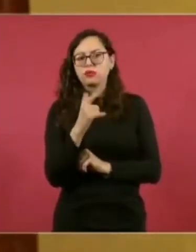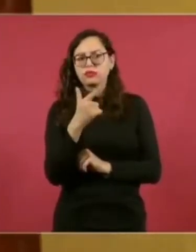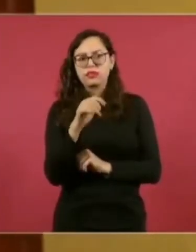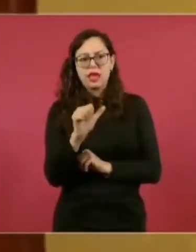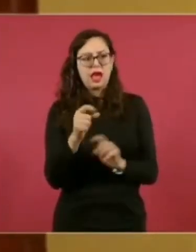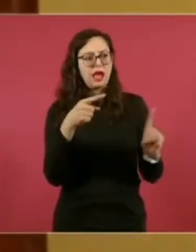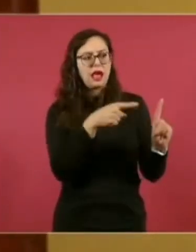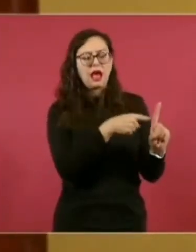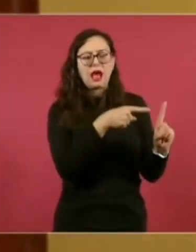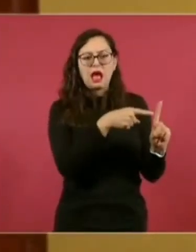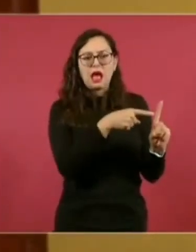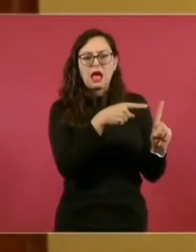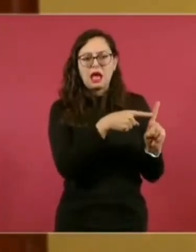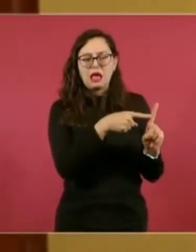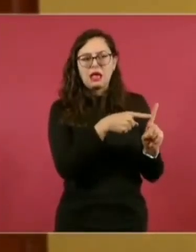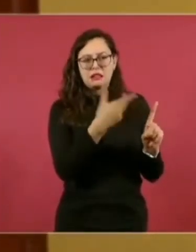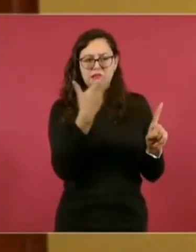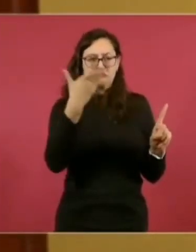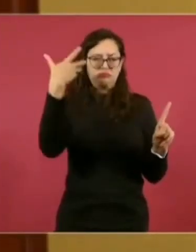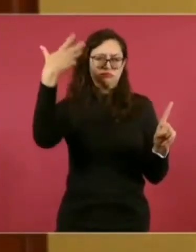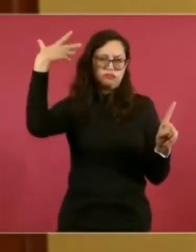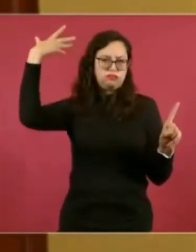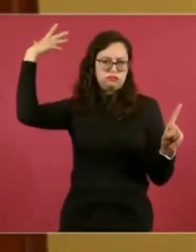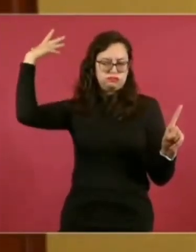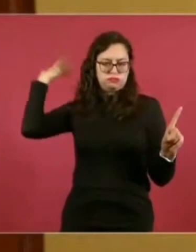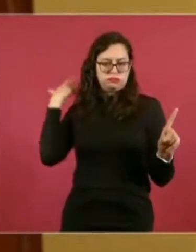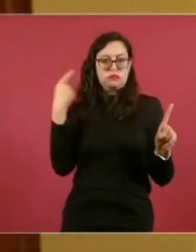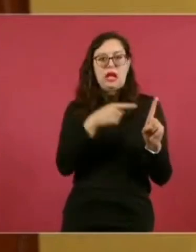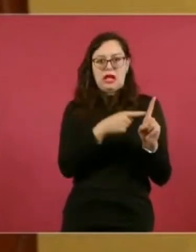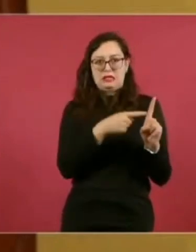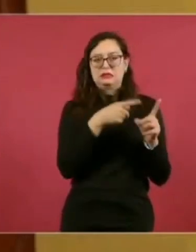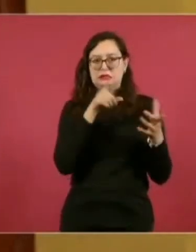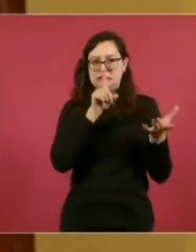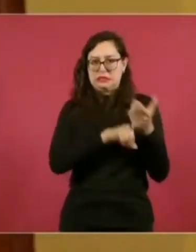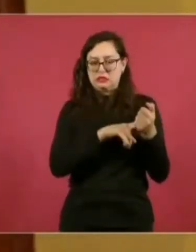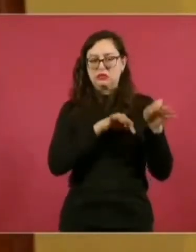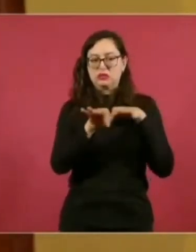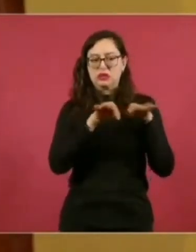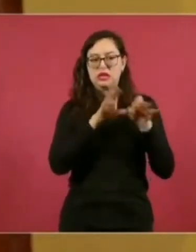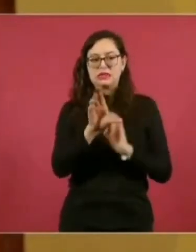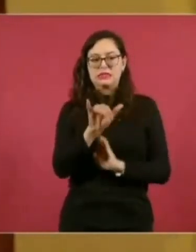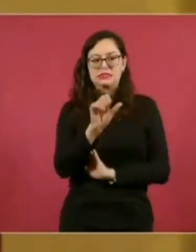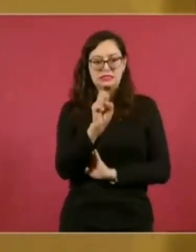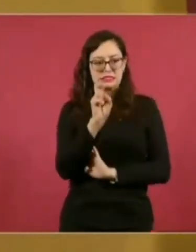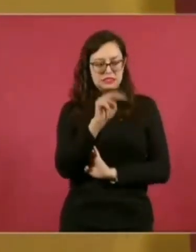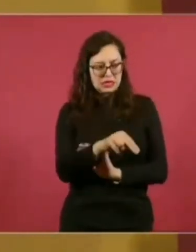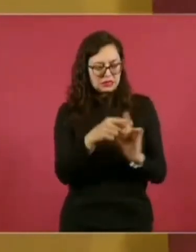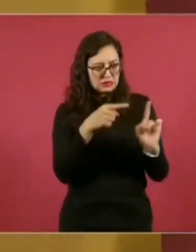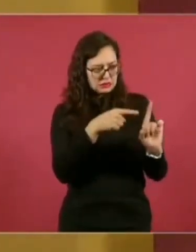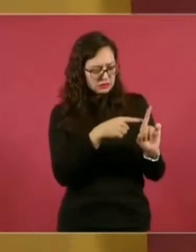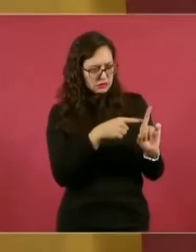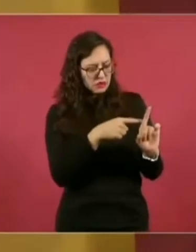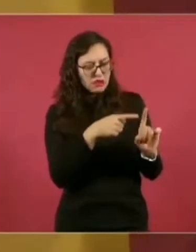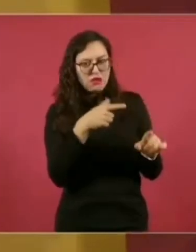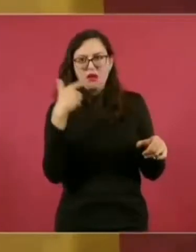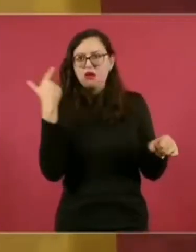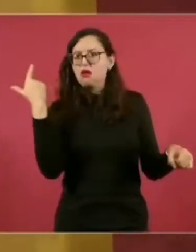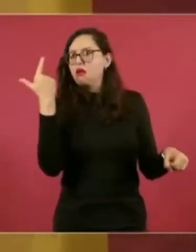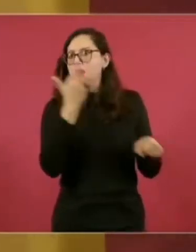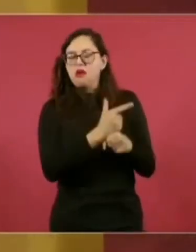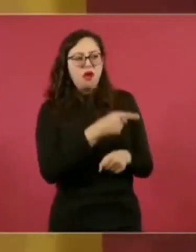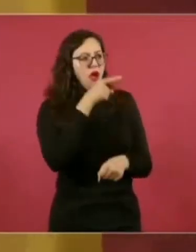Él era agente del CISEN. La acusación fue por su